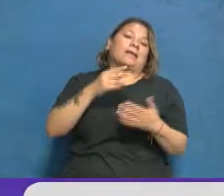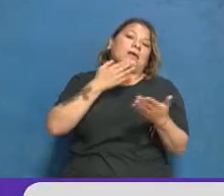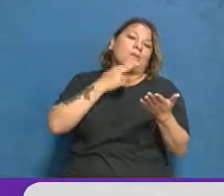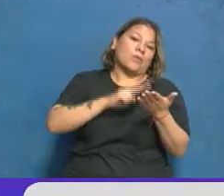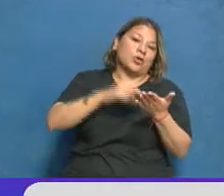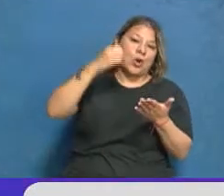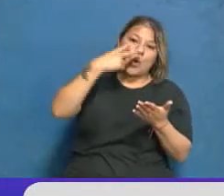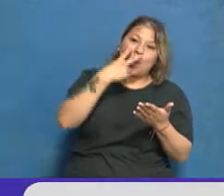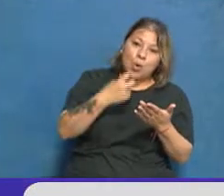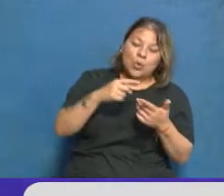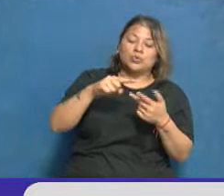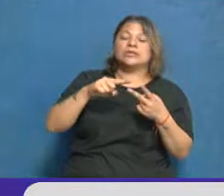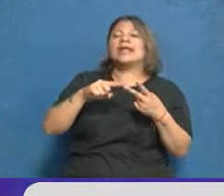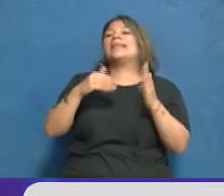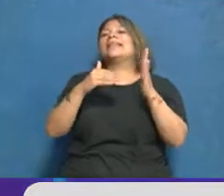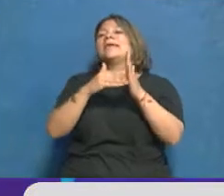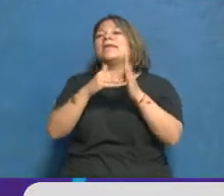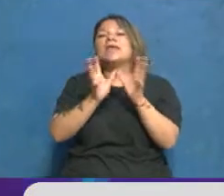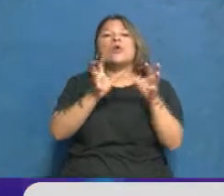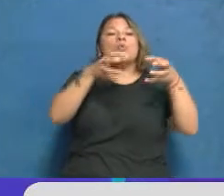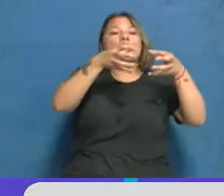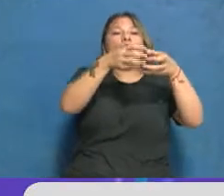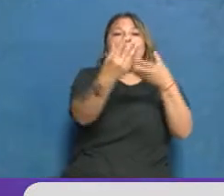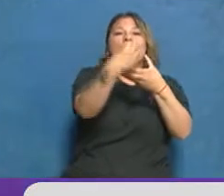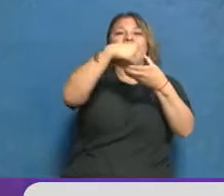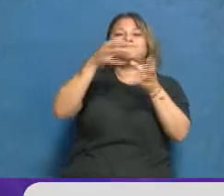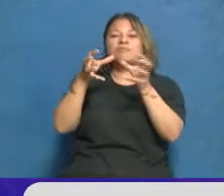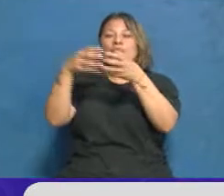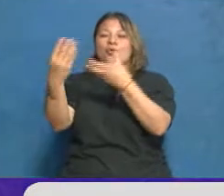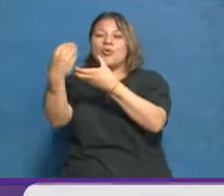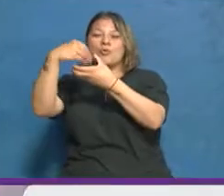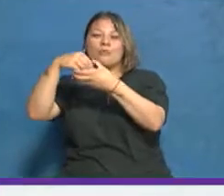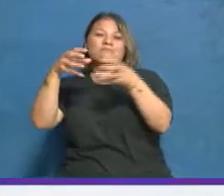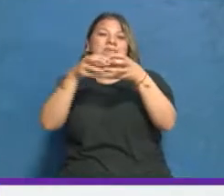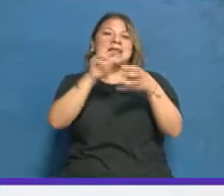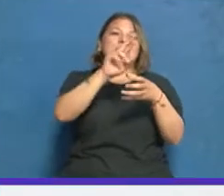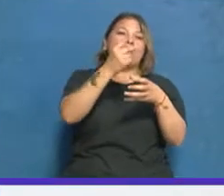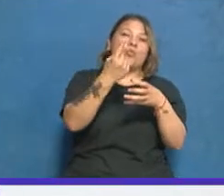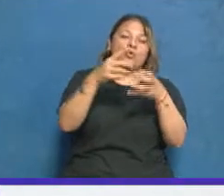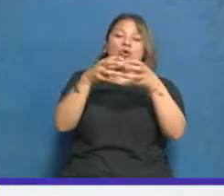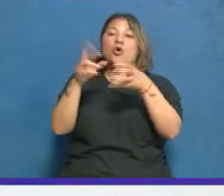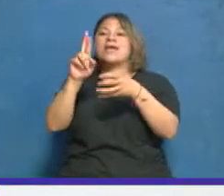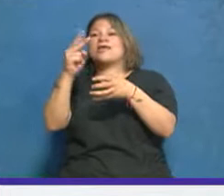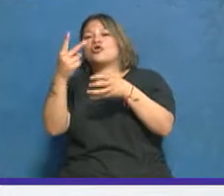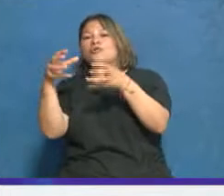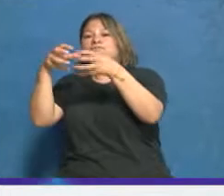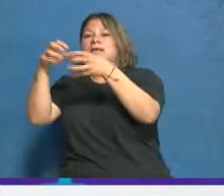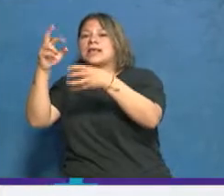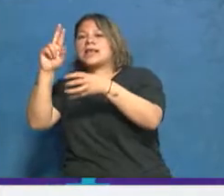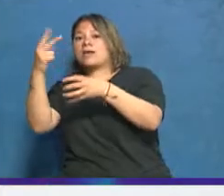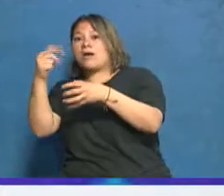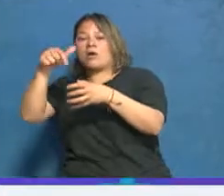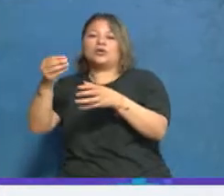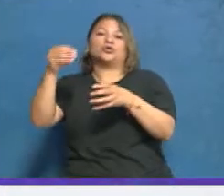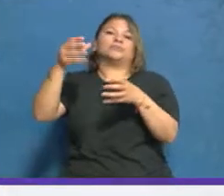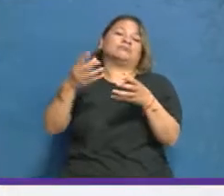eléctricos a partir de las categorías R1, R2, ahora también le vamos a tener que sumar los